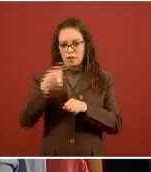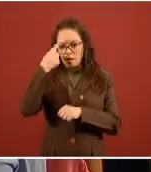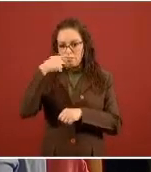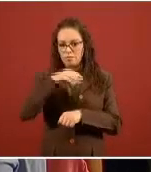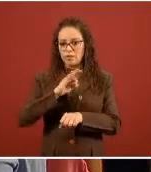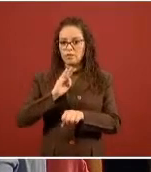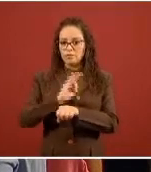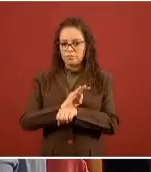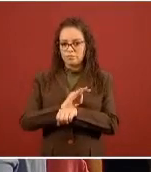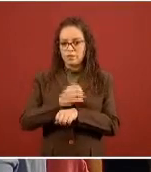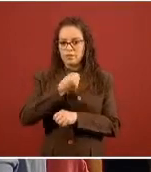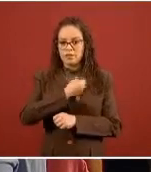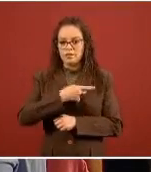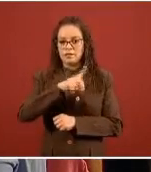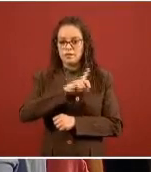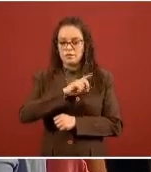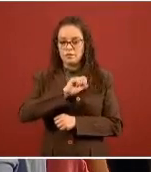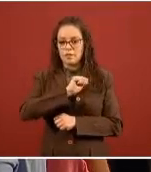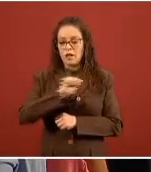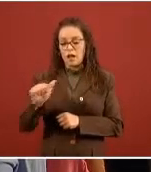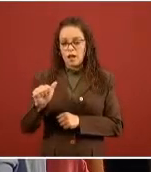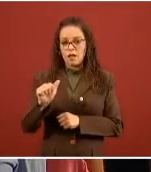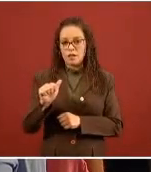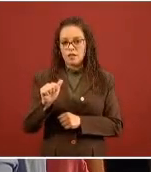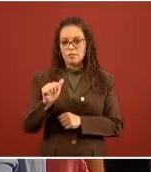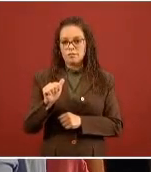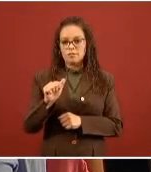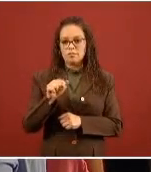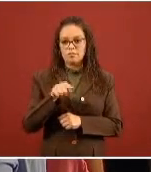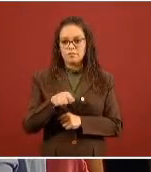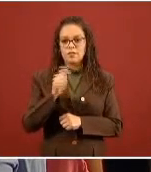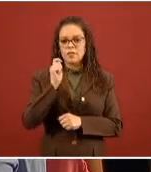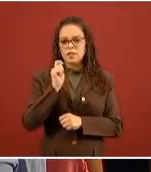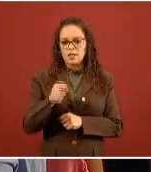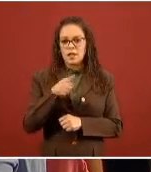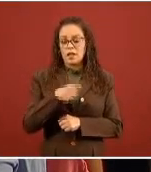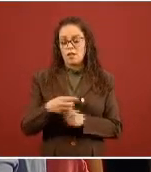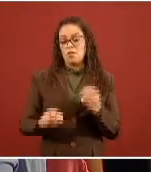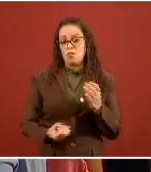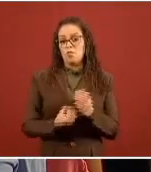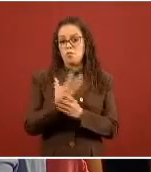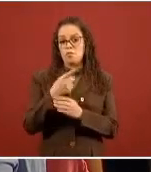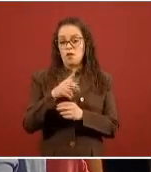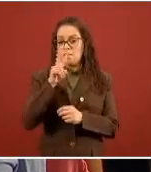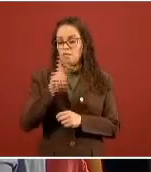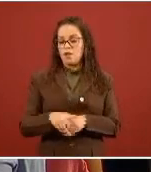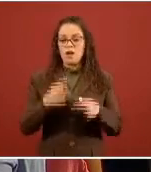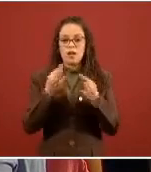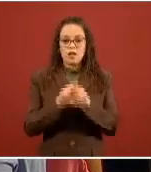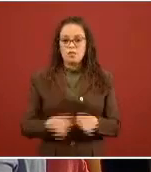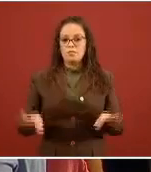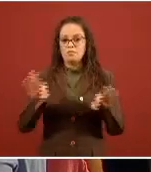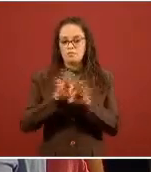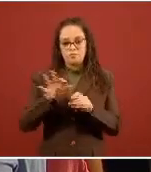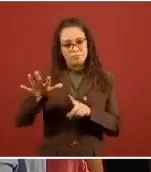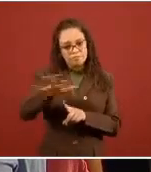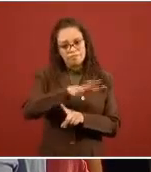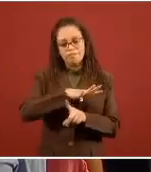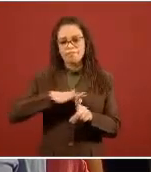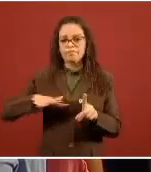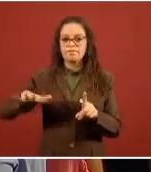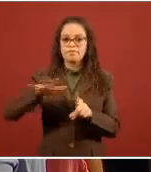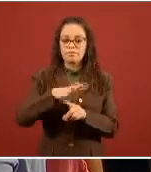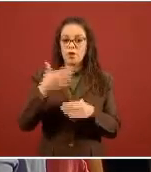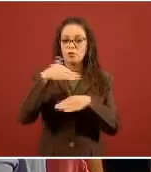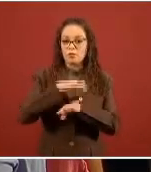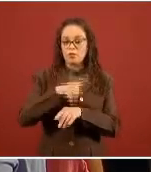de la Salud en el desarrollo de un nuevo lineamiento muy importante para nuestra población ante